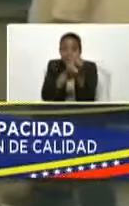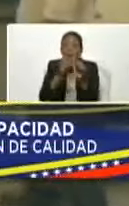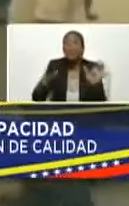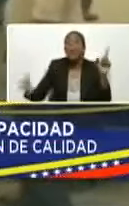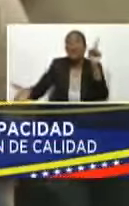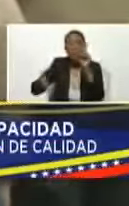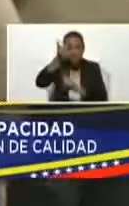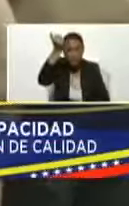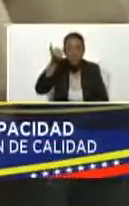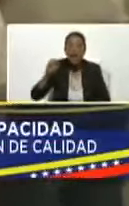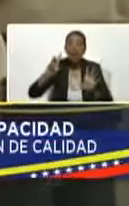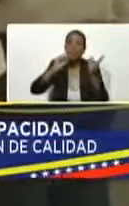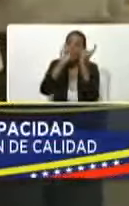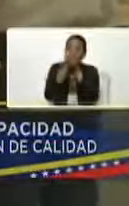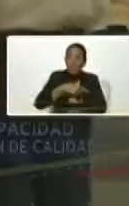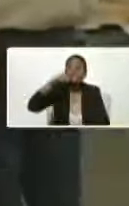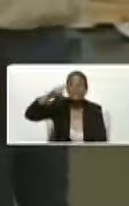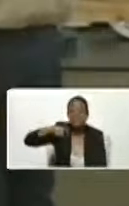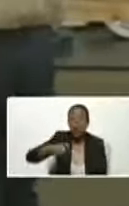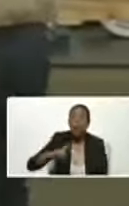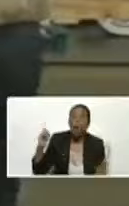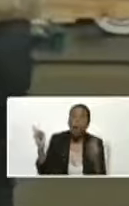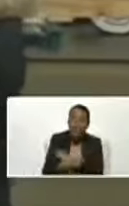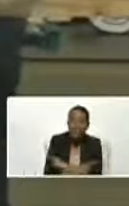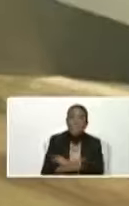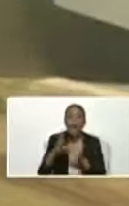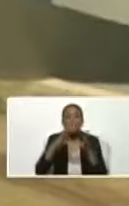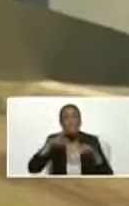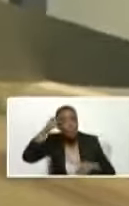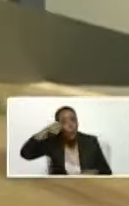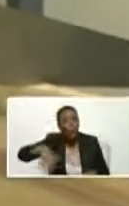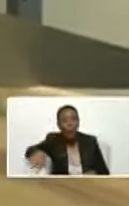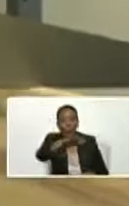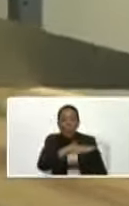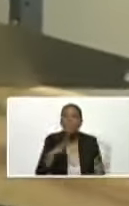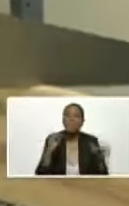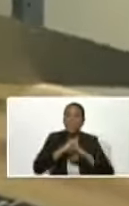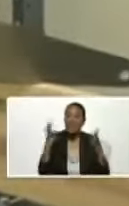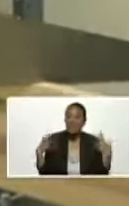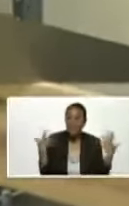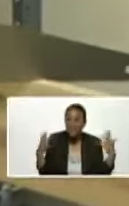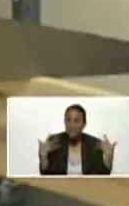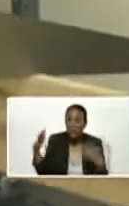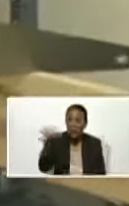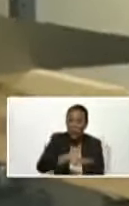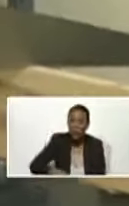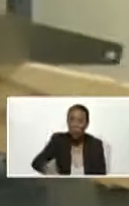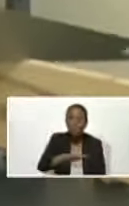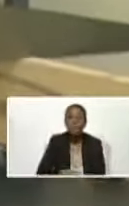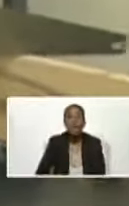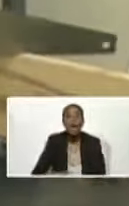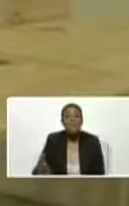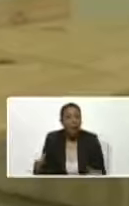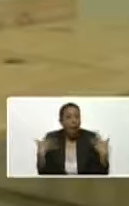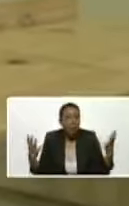alcanzar las transformaciones los cambios para nuestro pueblo para la felicidad social de nuestro pueblo